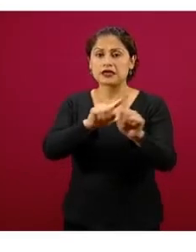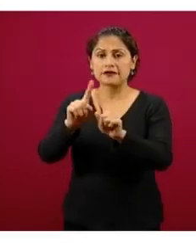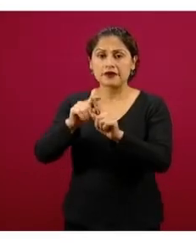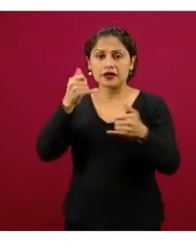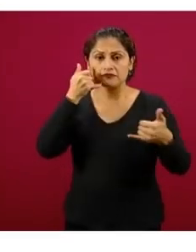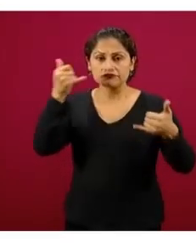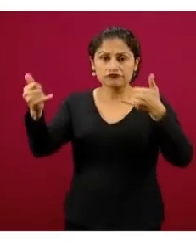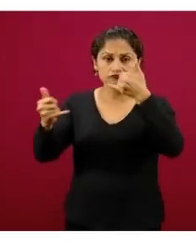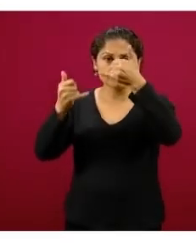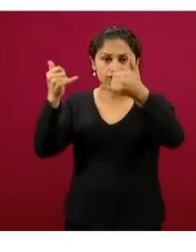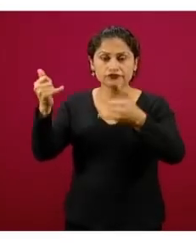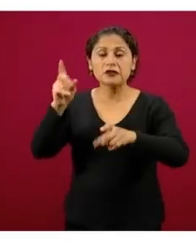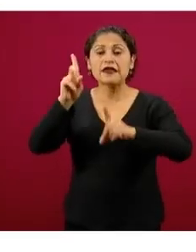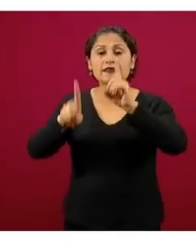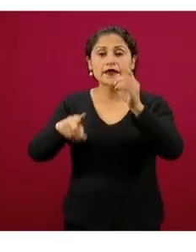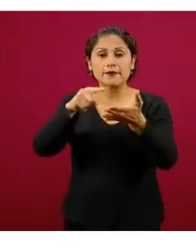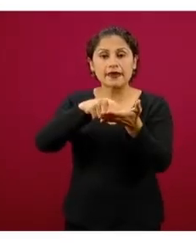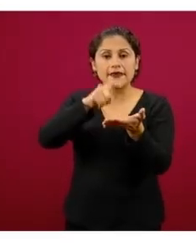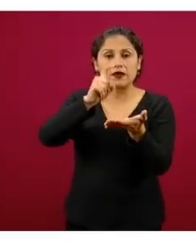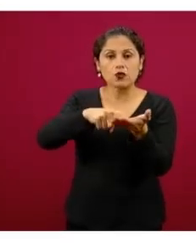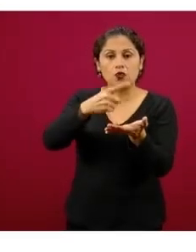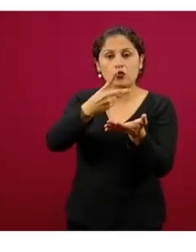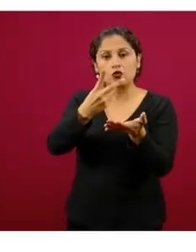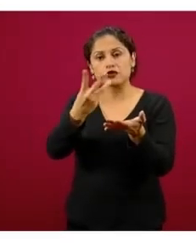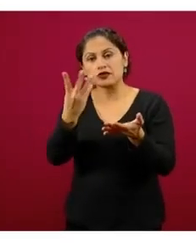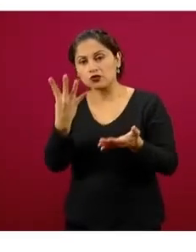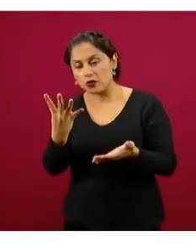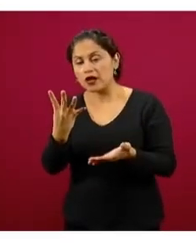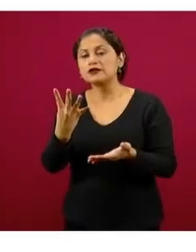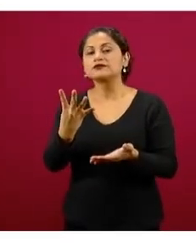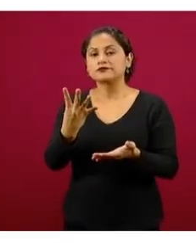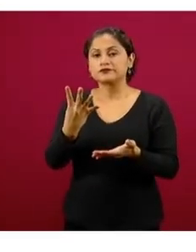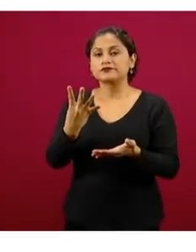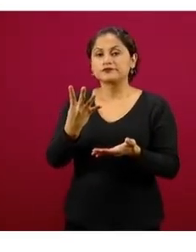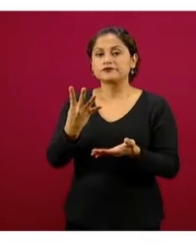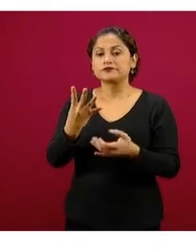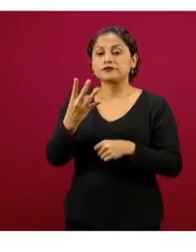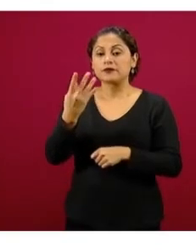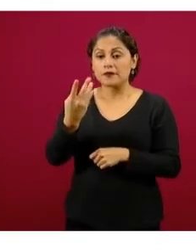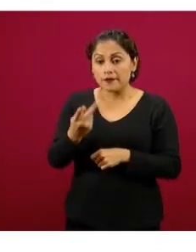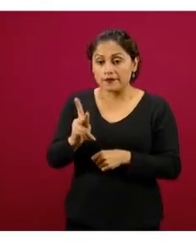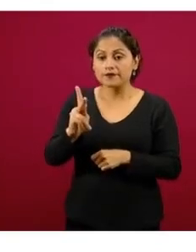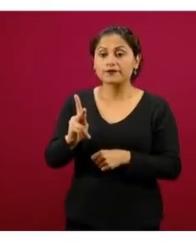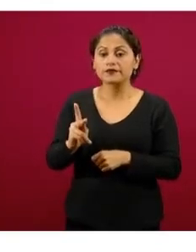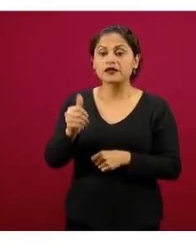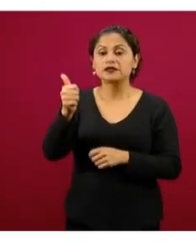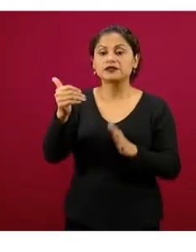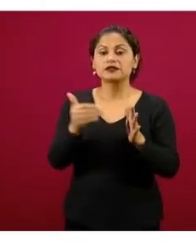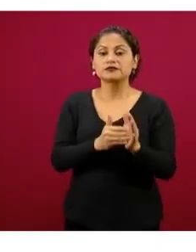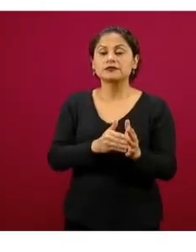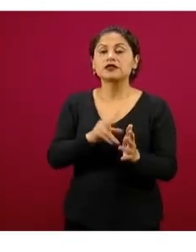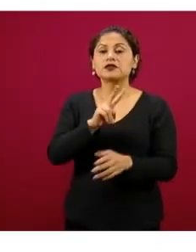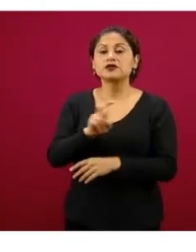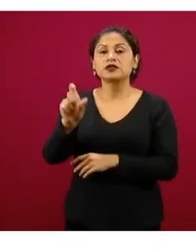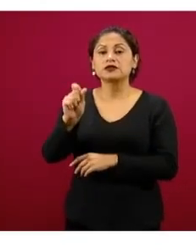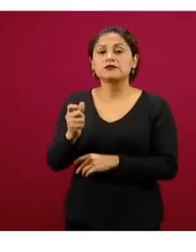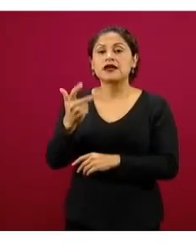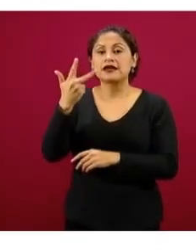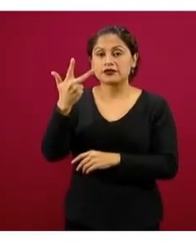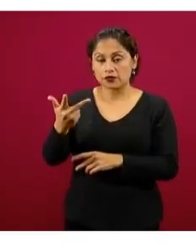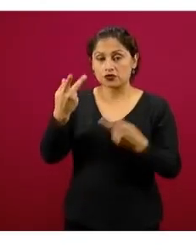estas opciones y lo más importante que queremos comentar ahorita es que 6,228 personas solicitaron